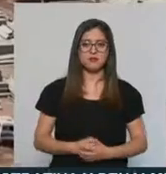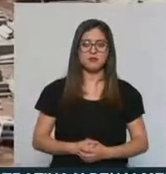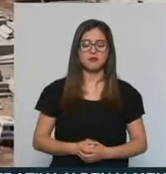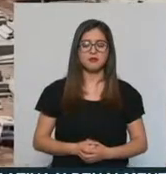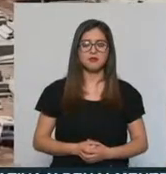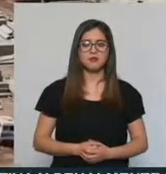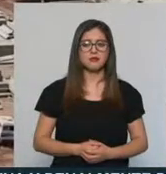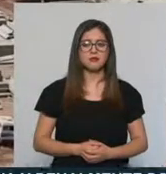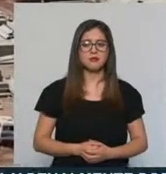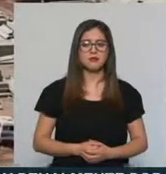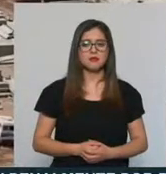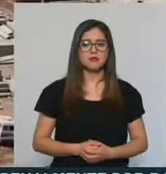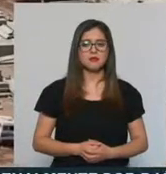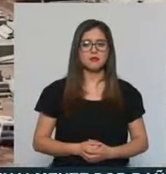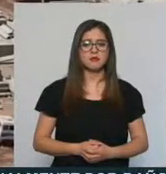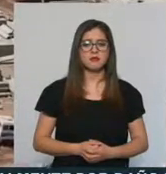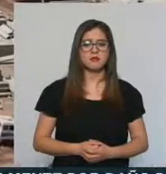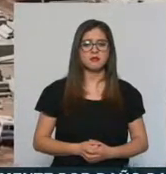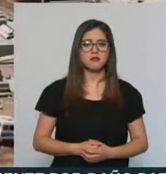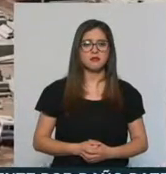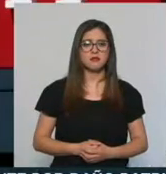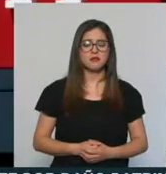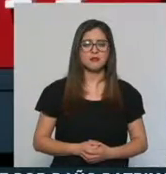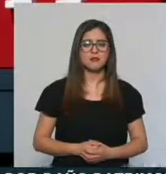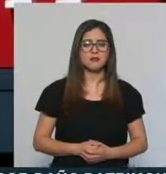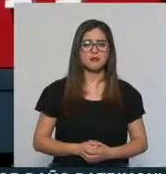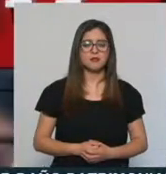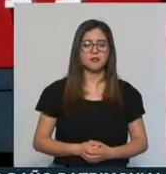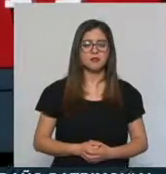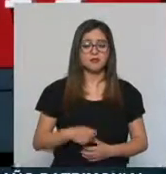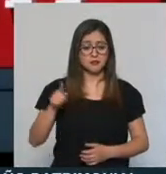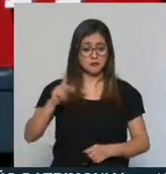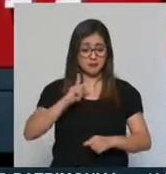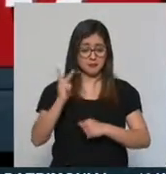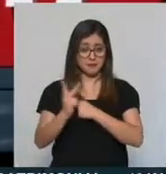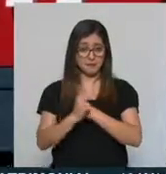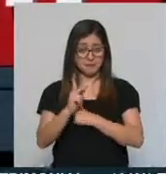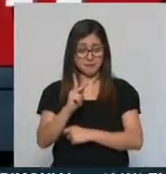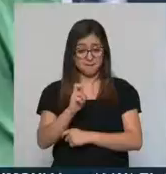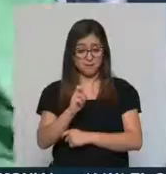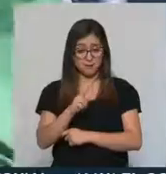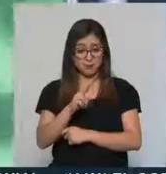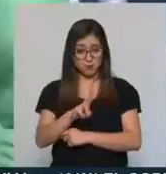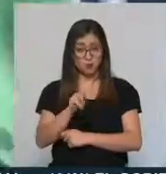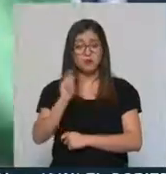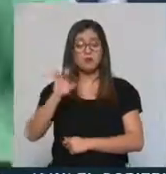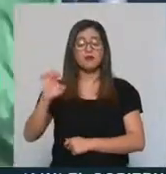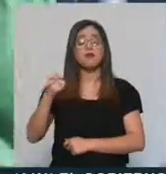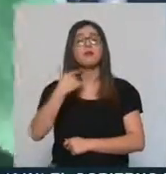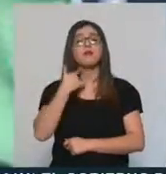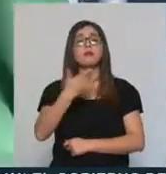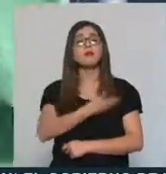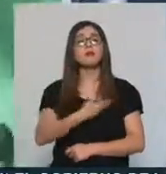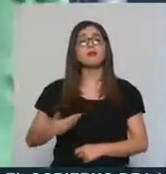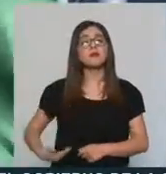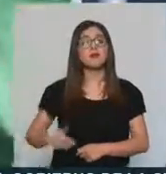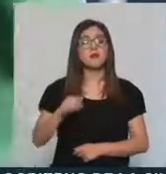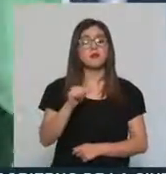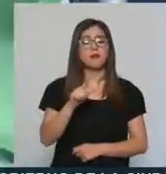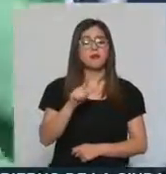En el caso de Perú, vimos ayer que el expresidente Alan García